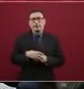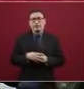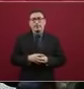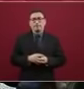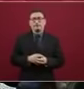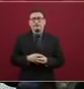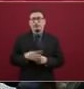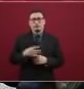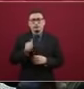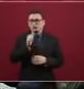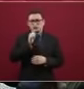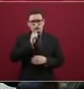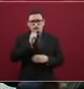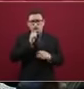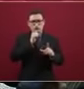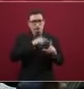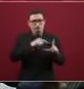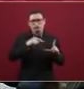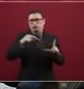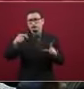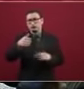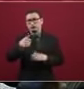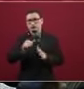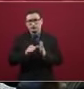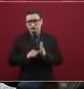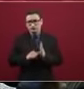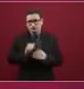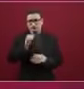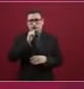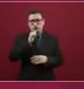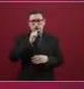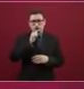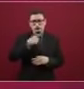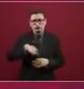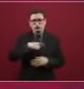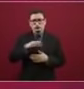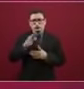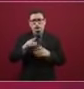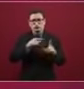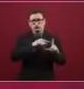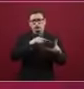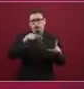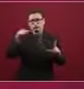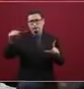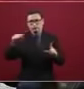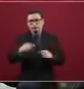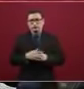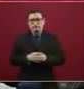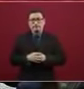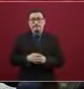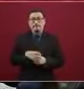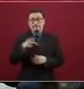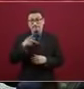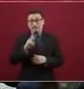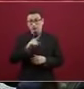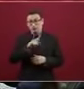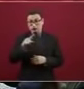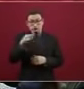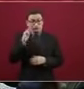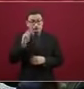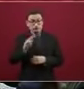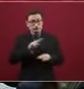No llegamos todavía a los 6 meses en los que nos hemos propuesto como meta. Pero vean ustedes